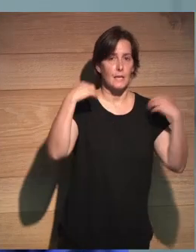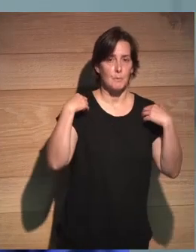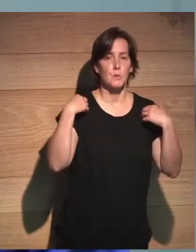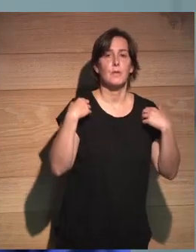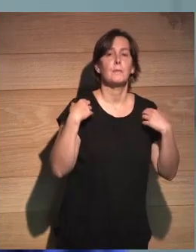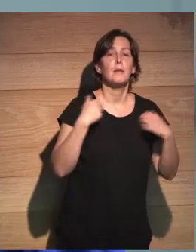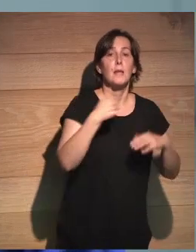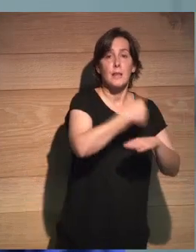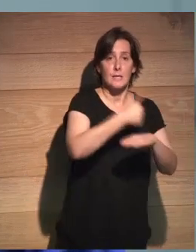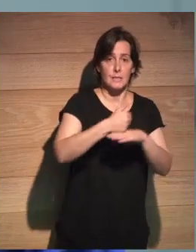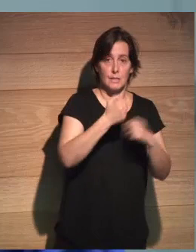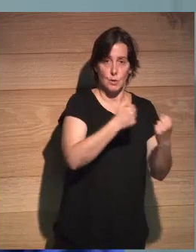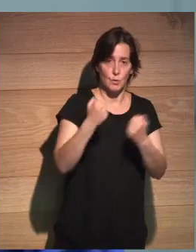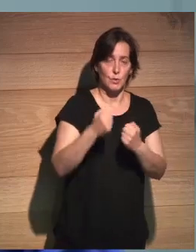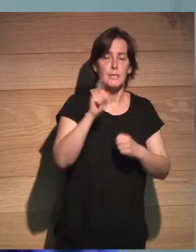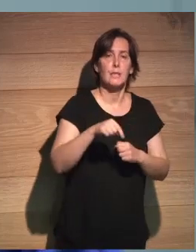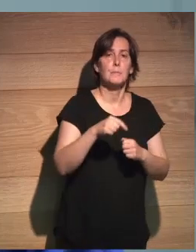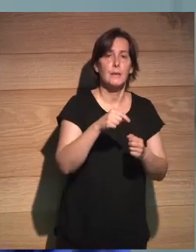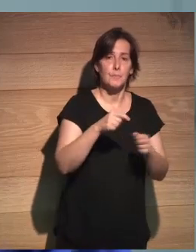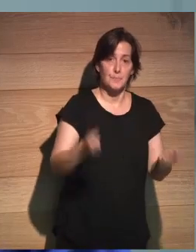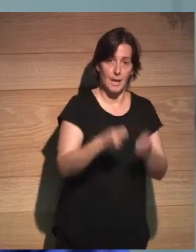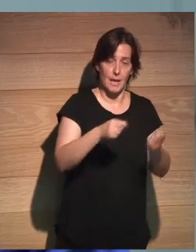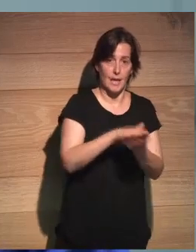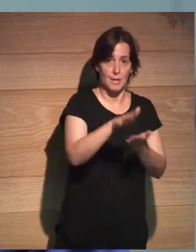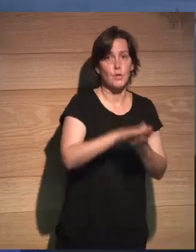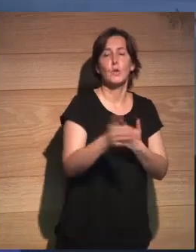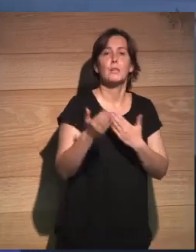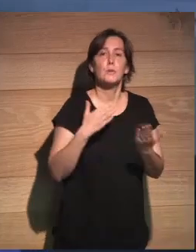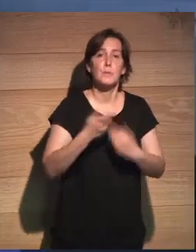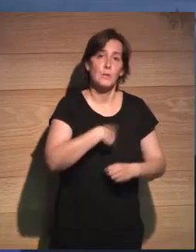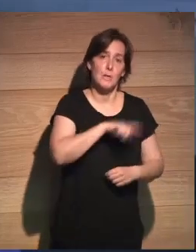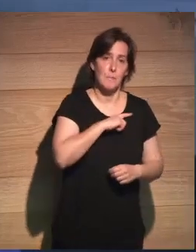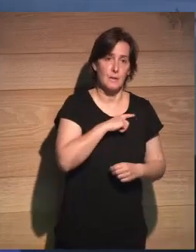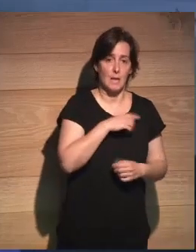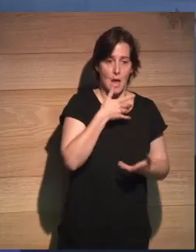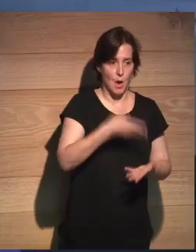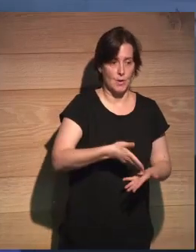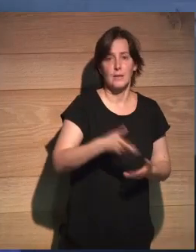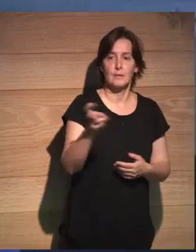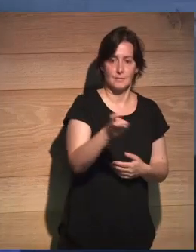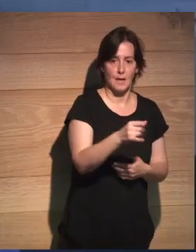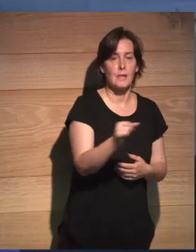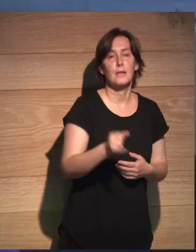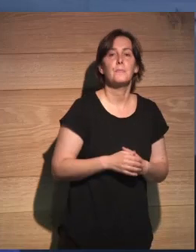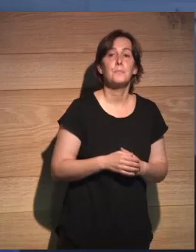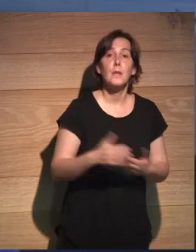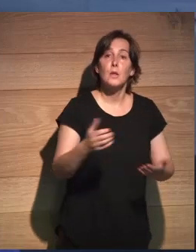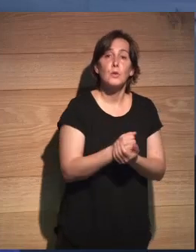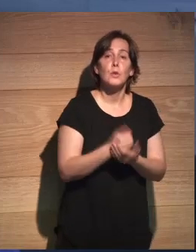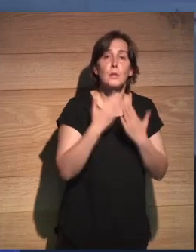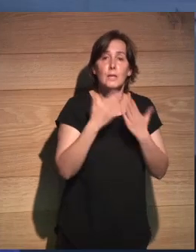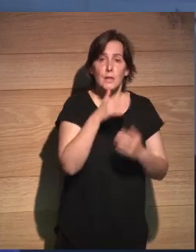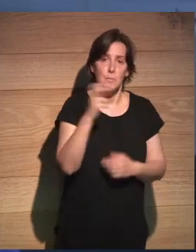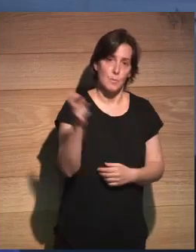plataforma, y a todo el equipo de editores de The Conversation España, también presentes en este acto. A todos muchas gracias por su